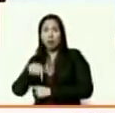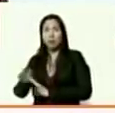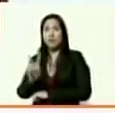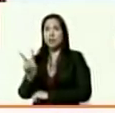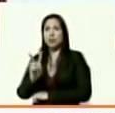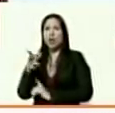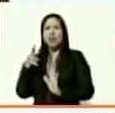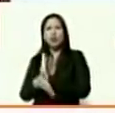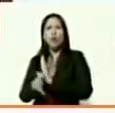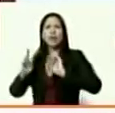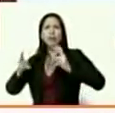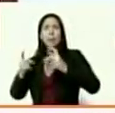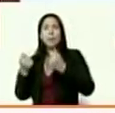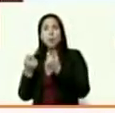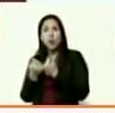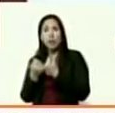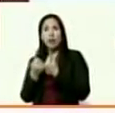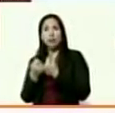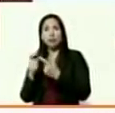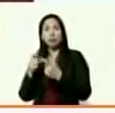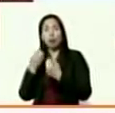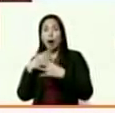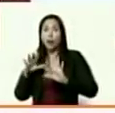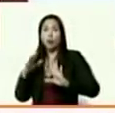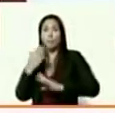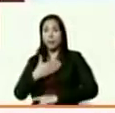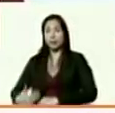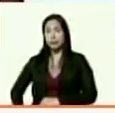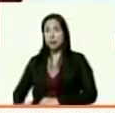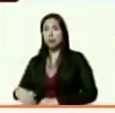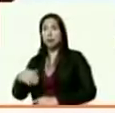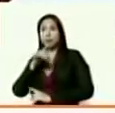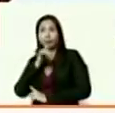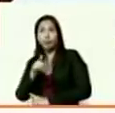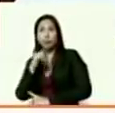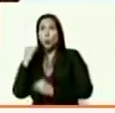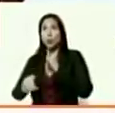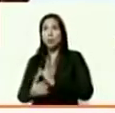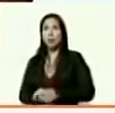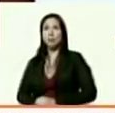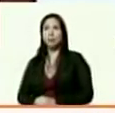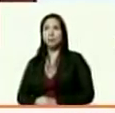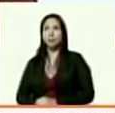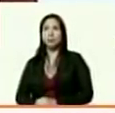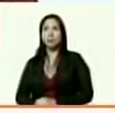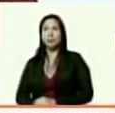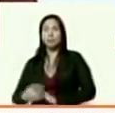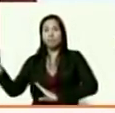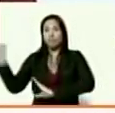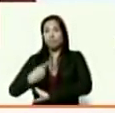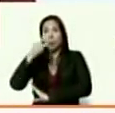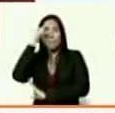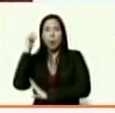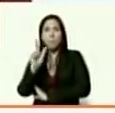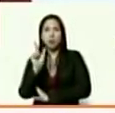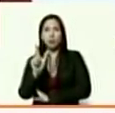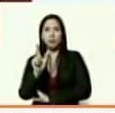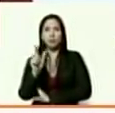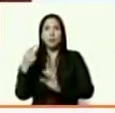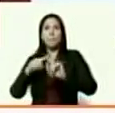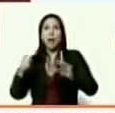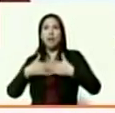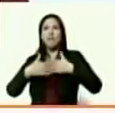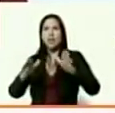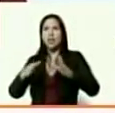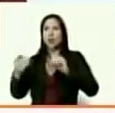Con respecto al tema de la moneda, bueno, el presidente nos dio en su última rueda de prensa una instrucción al partido para abrir un